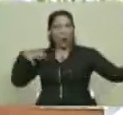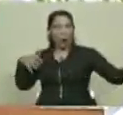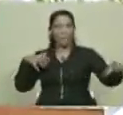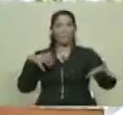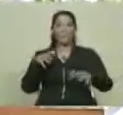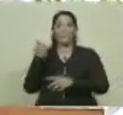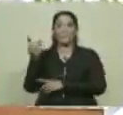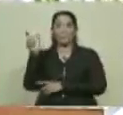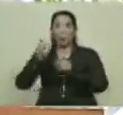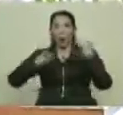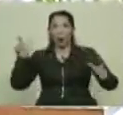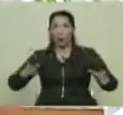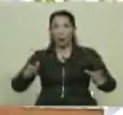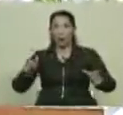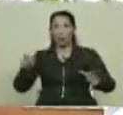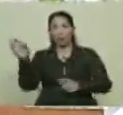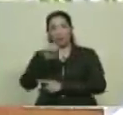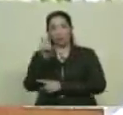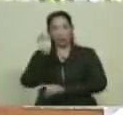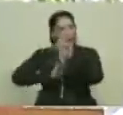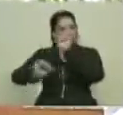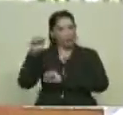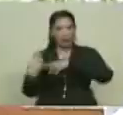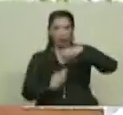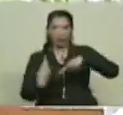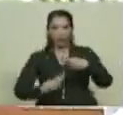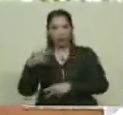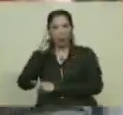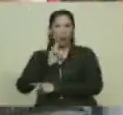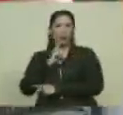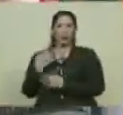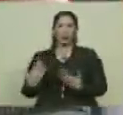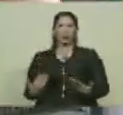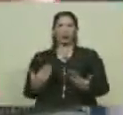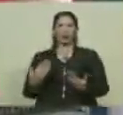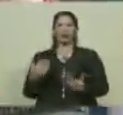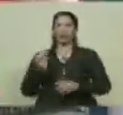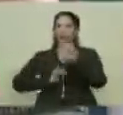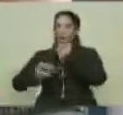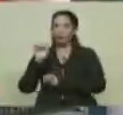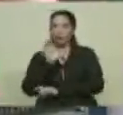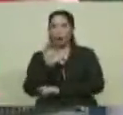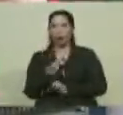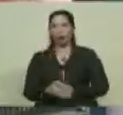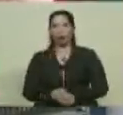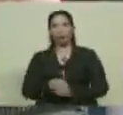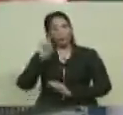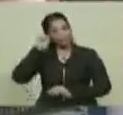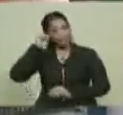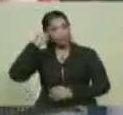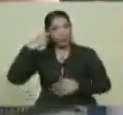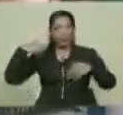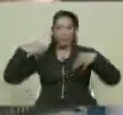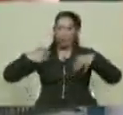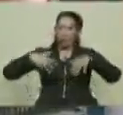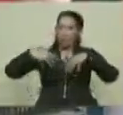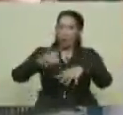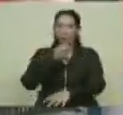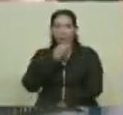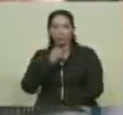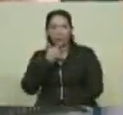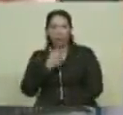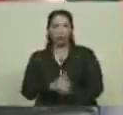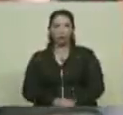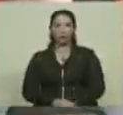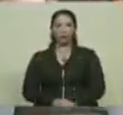Venezuela a la calle a defender la revolución bolivariana, a defender la patria. Recuerdo que hicimos una marcha hermosa, muy